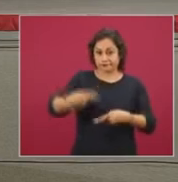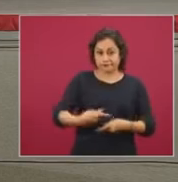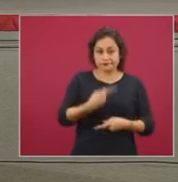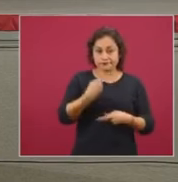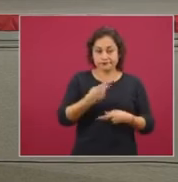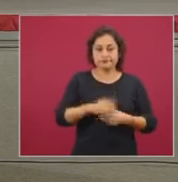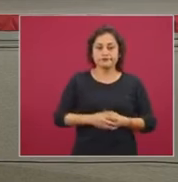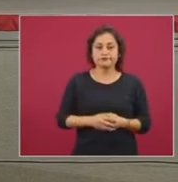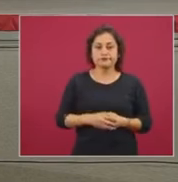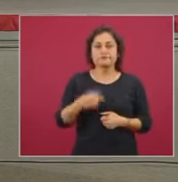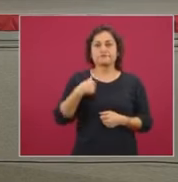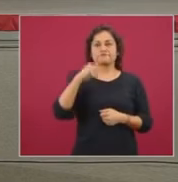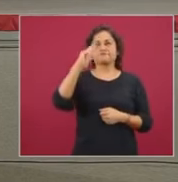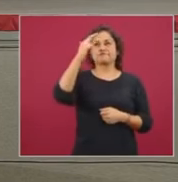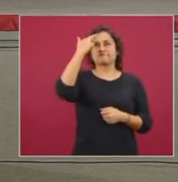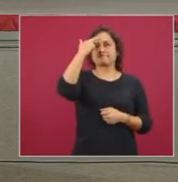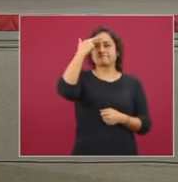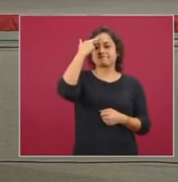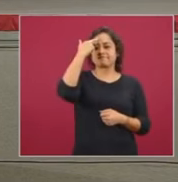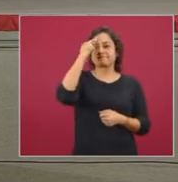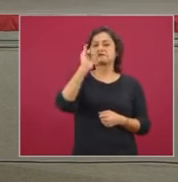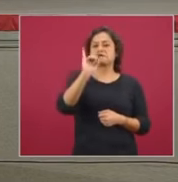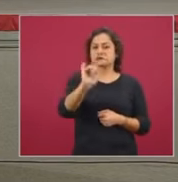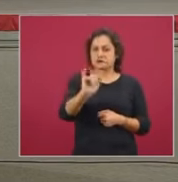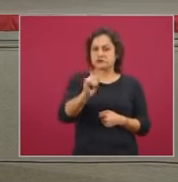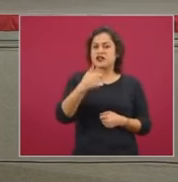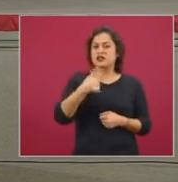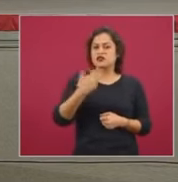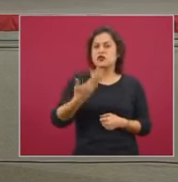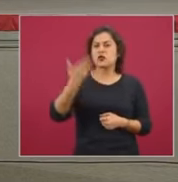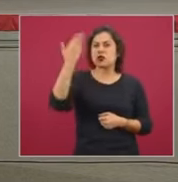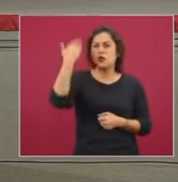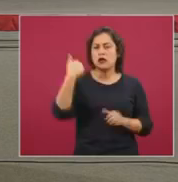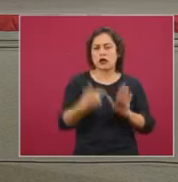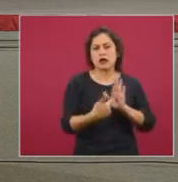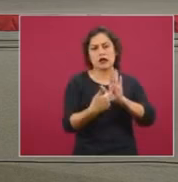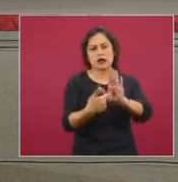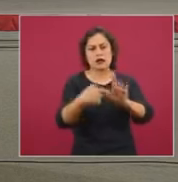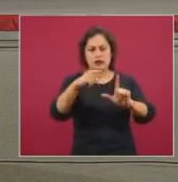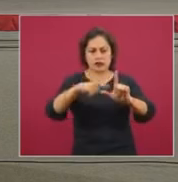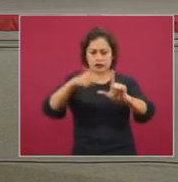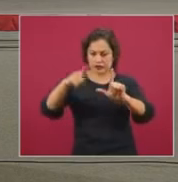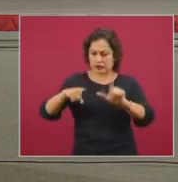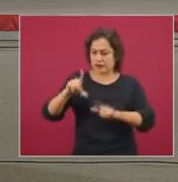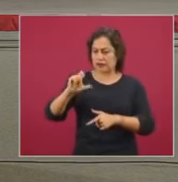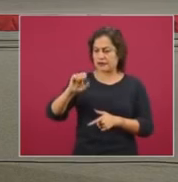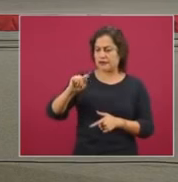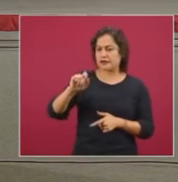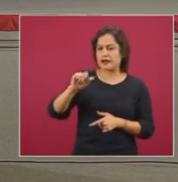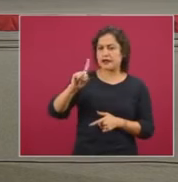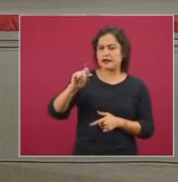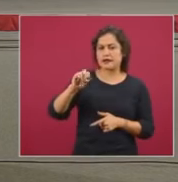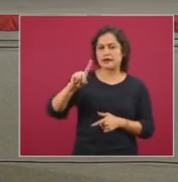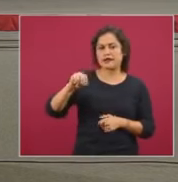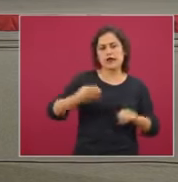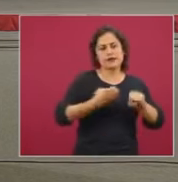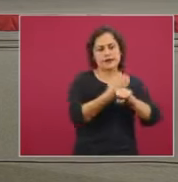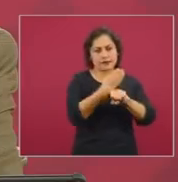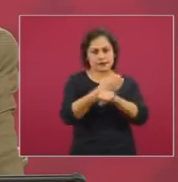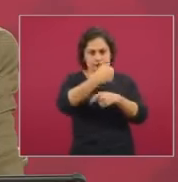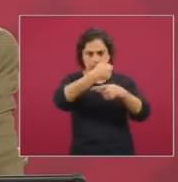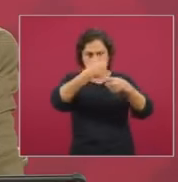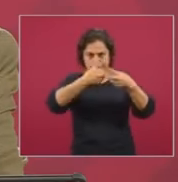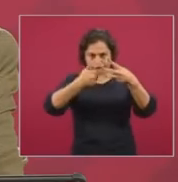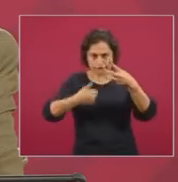que recordar, sí, yo presenté unas curvas de letalidad por entidad federativa, y esto